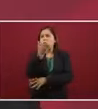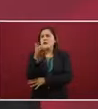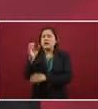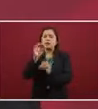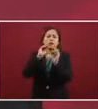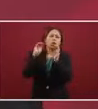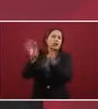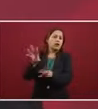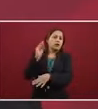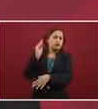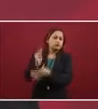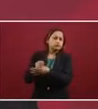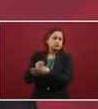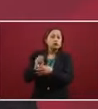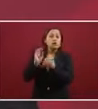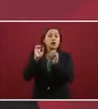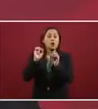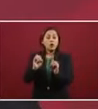porque